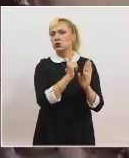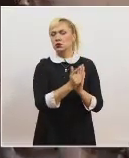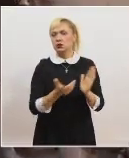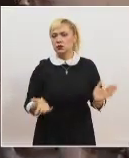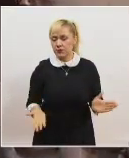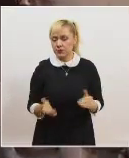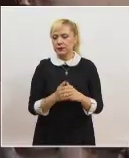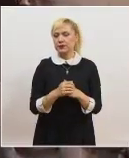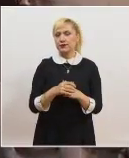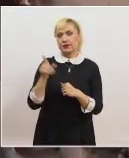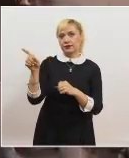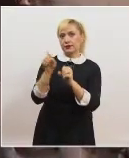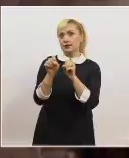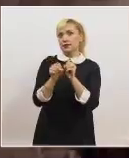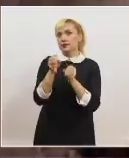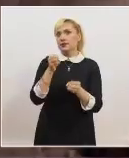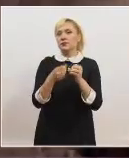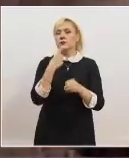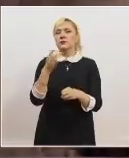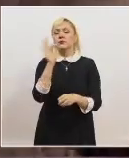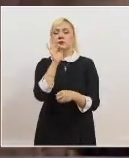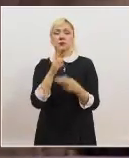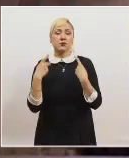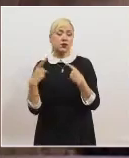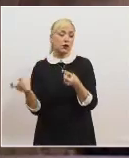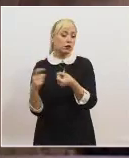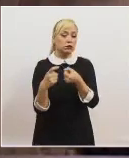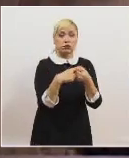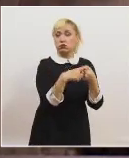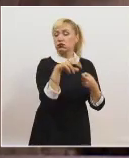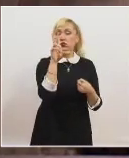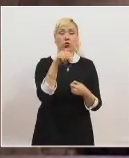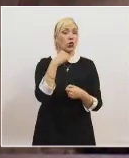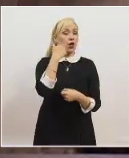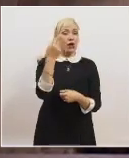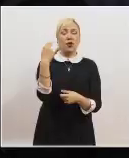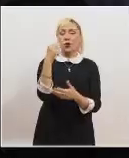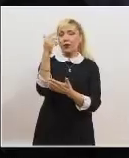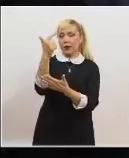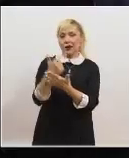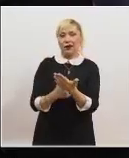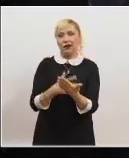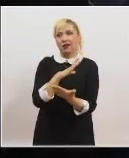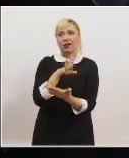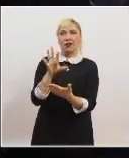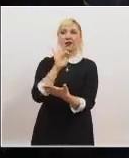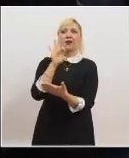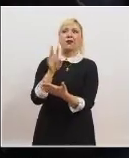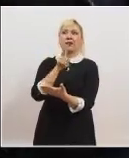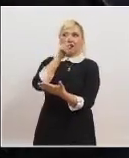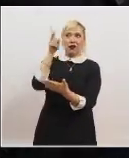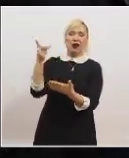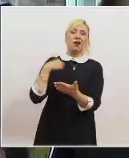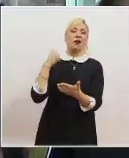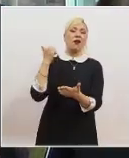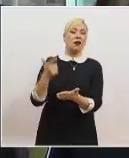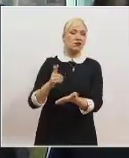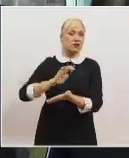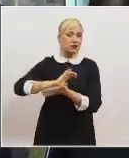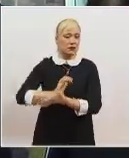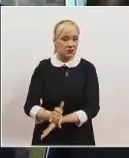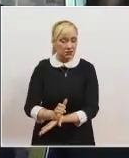sala precisó que, si los agremiados se oponen a otorgar sus datos por temor a sufrir actos de injerencia y